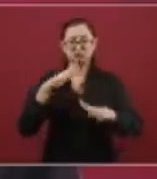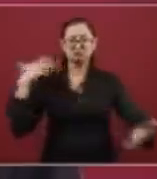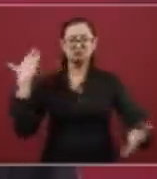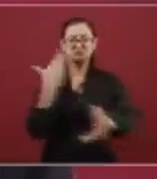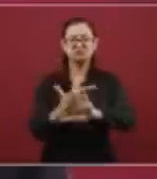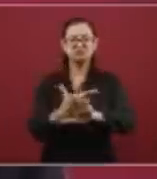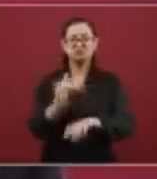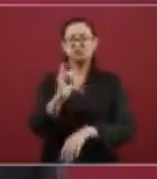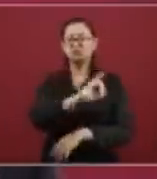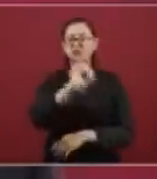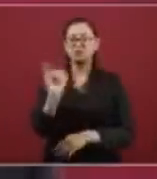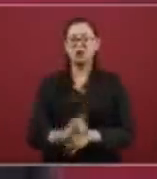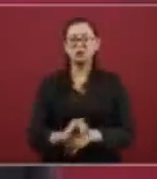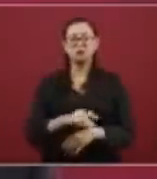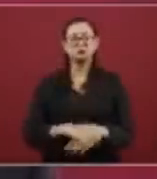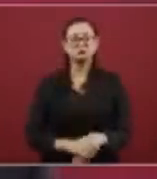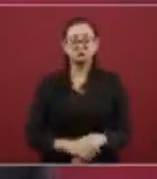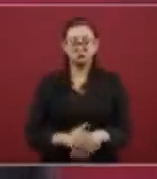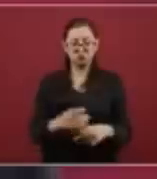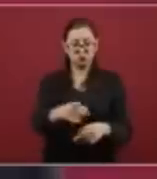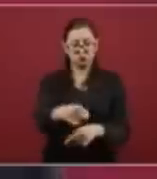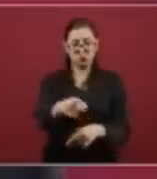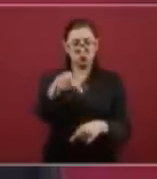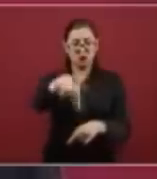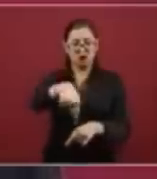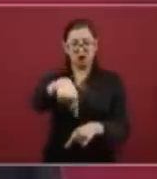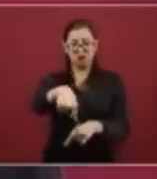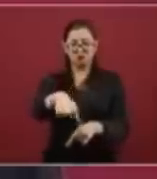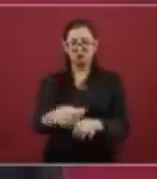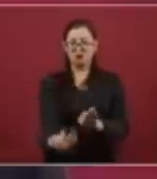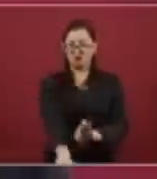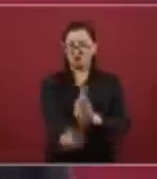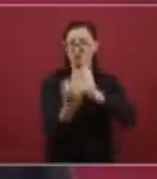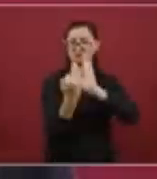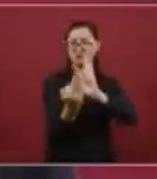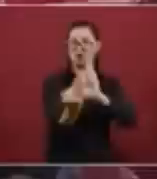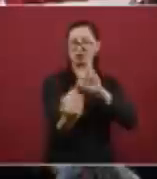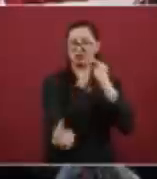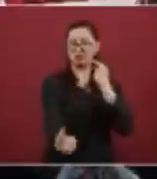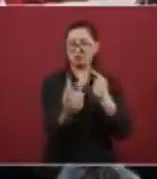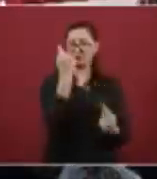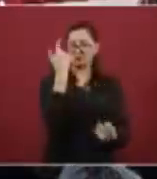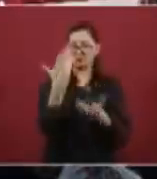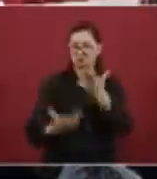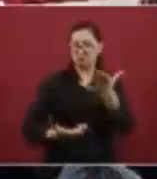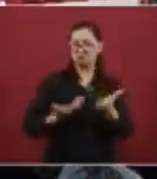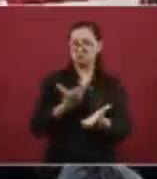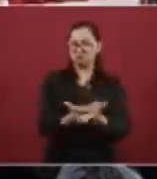Tan es así que tú estás aquí con toda la libertad haciendo tu planteamiento.